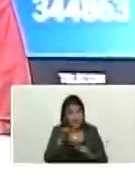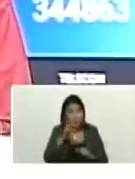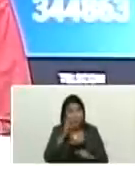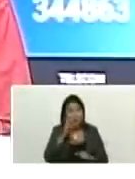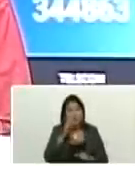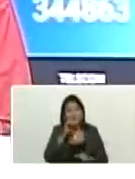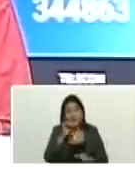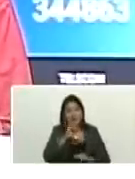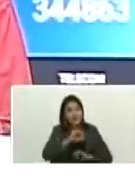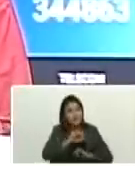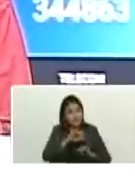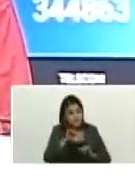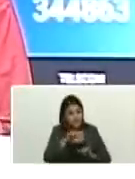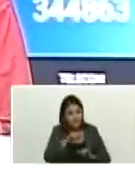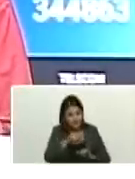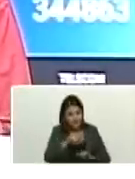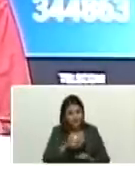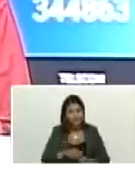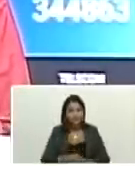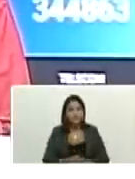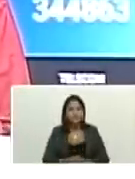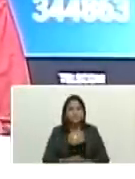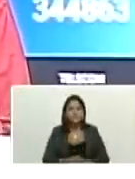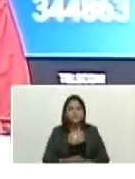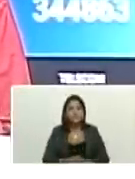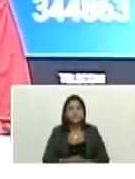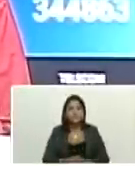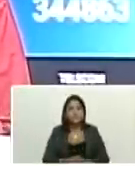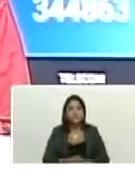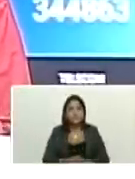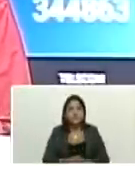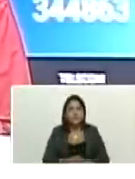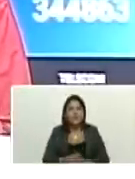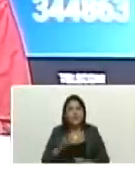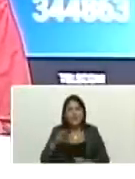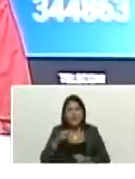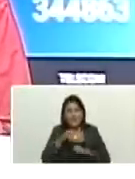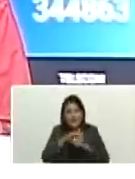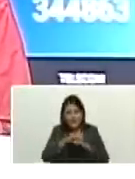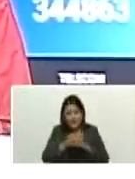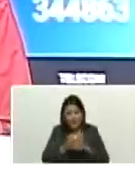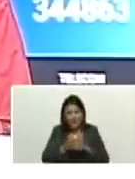ahí de Petare, con Héctor, con Pepe, con Delcy.